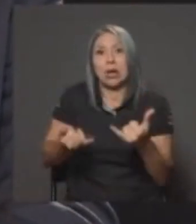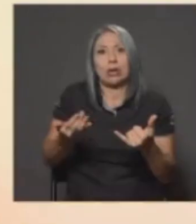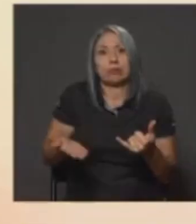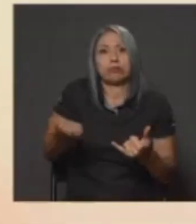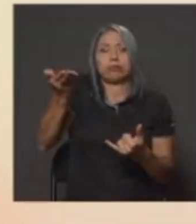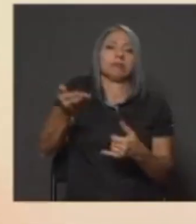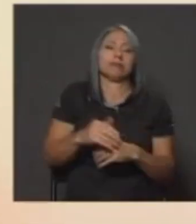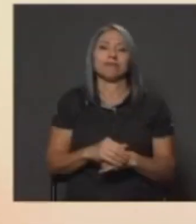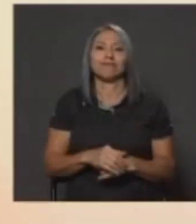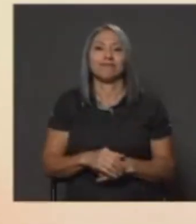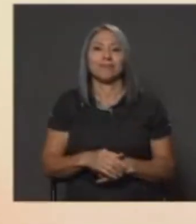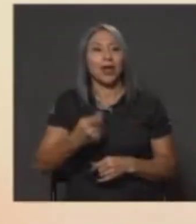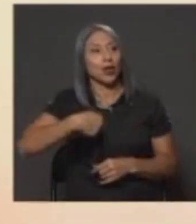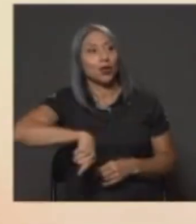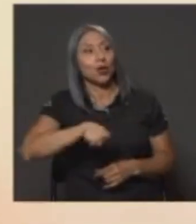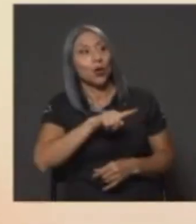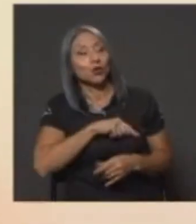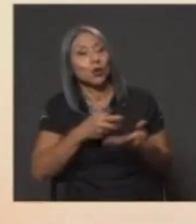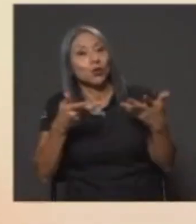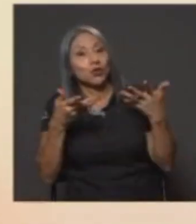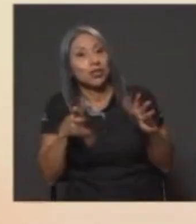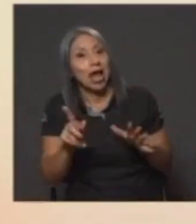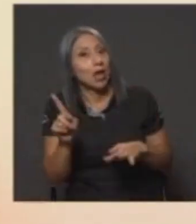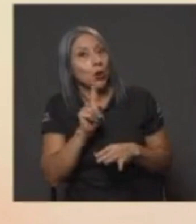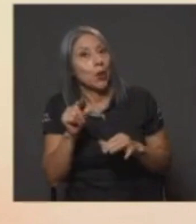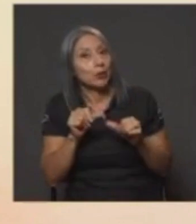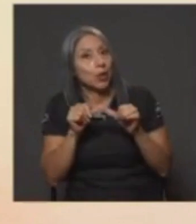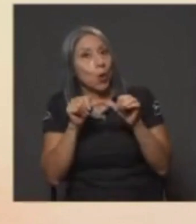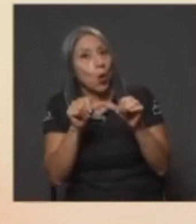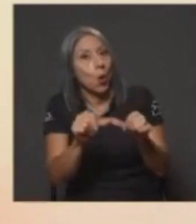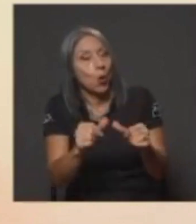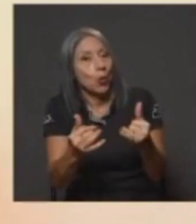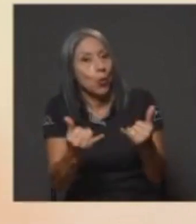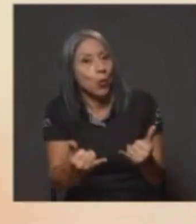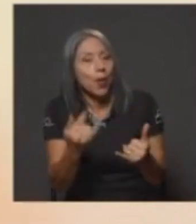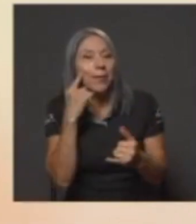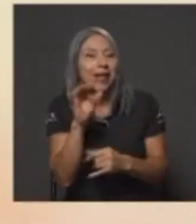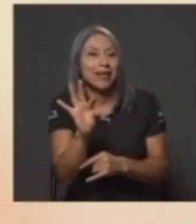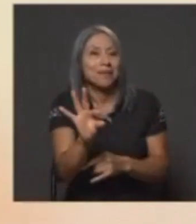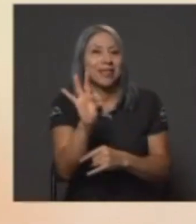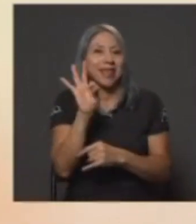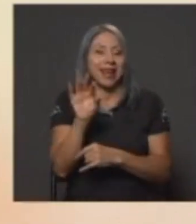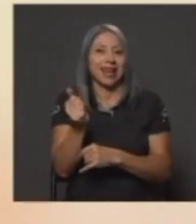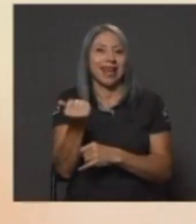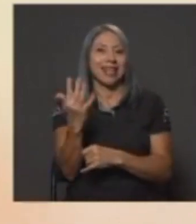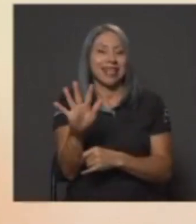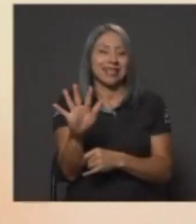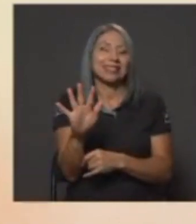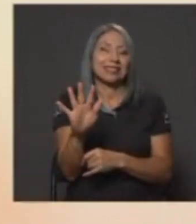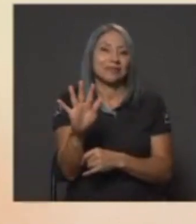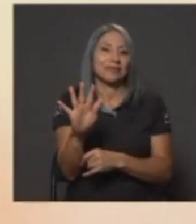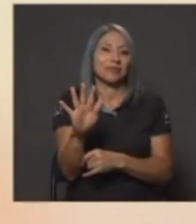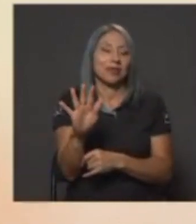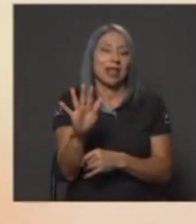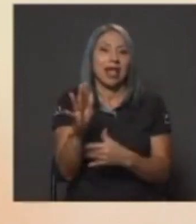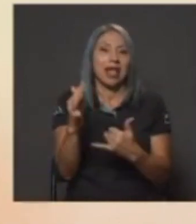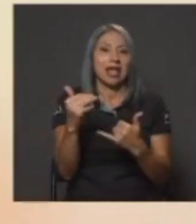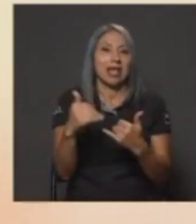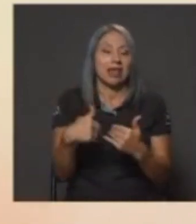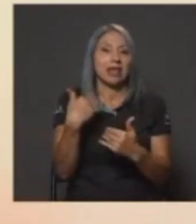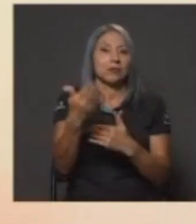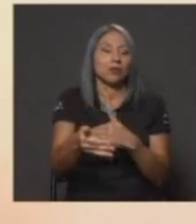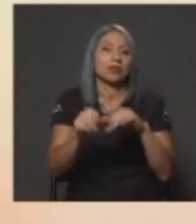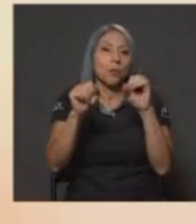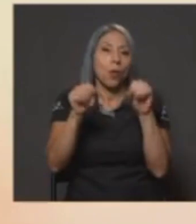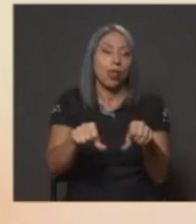Nosotros vamos a dejar de consumir este segmento del programa para invitar al canal a que nos permita